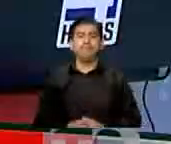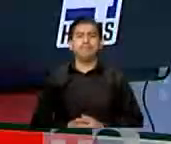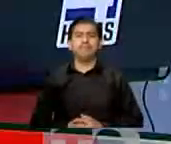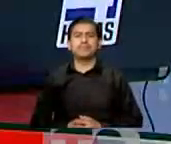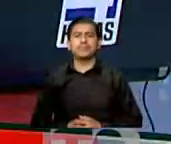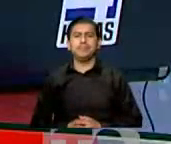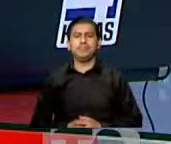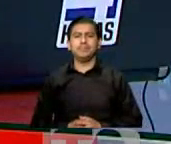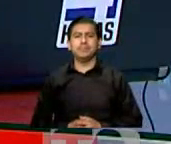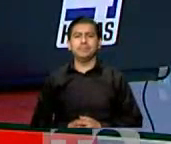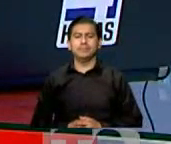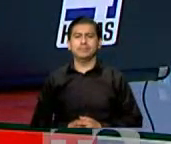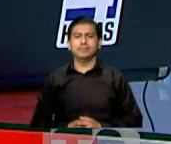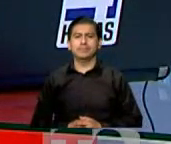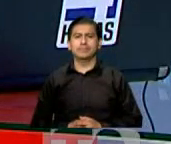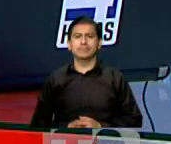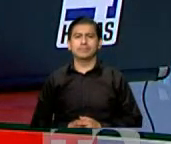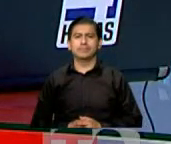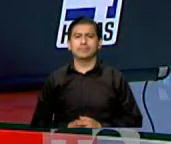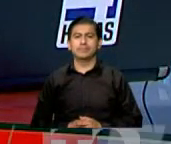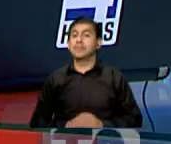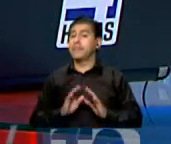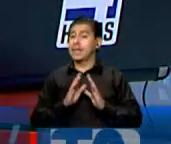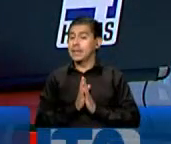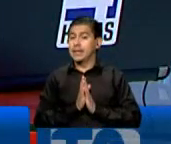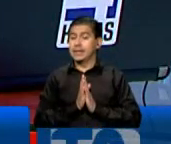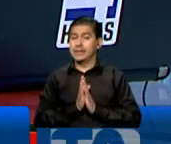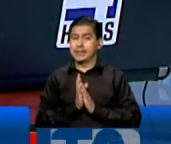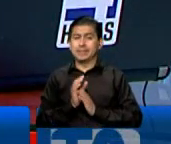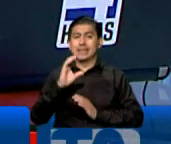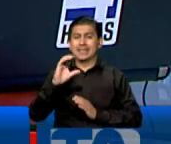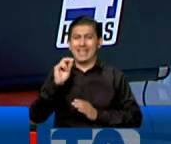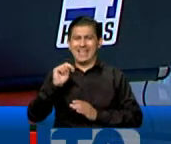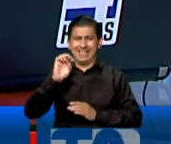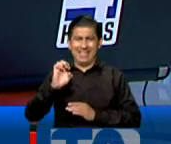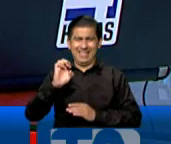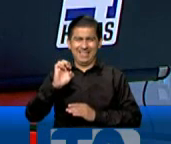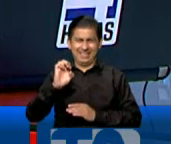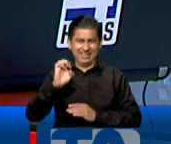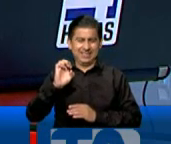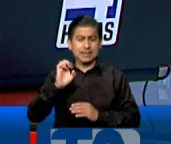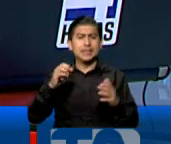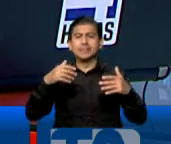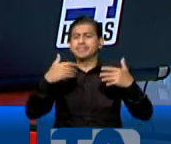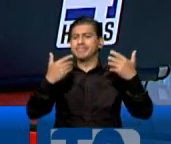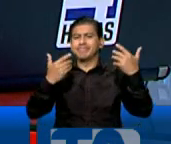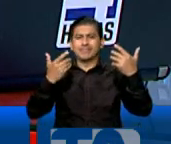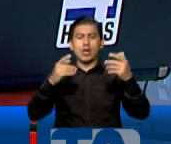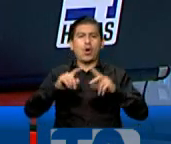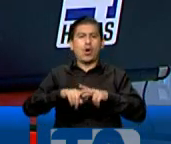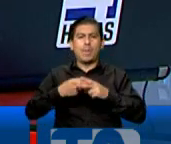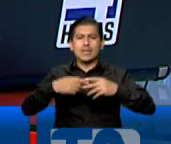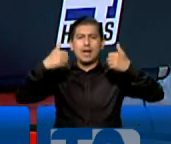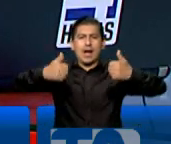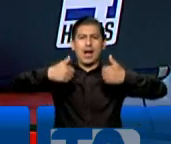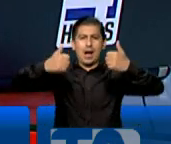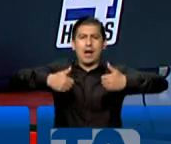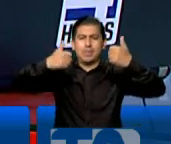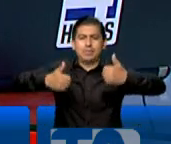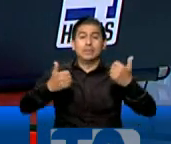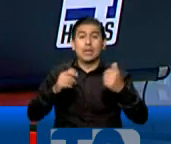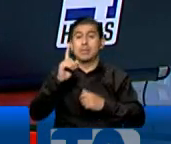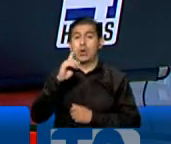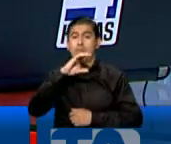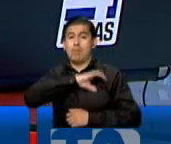horas. Durante la campaña electoral, el Consejo Nacional Electoral señala la responsabilidad de los municipios